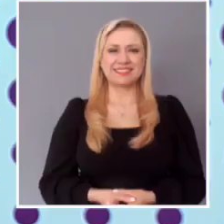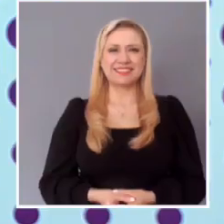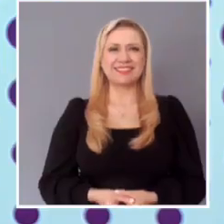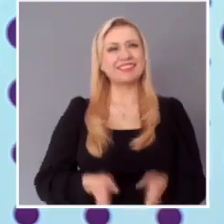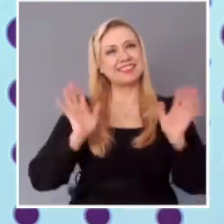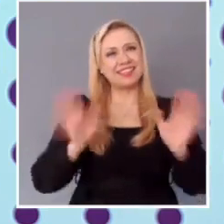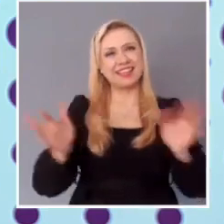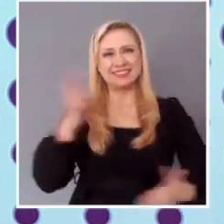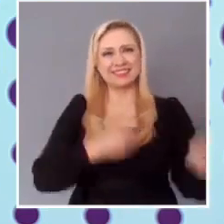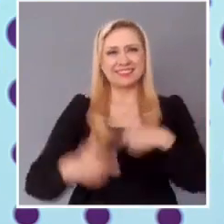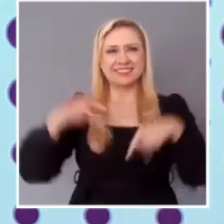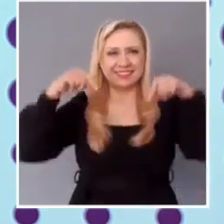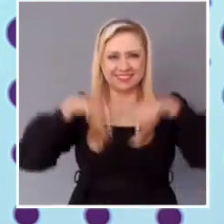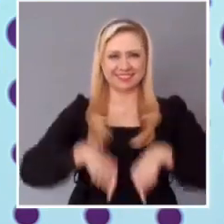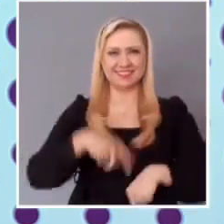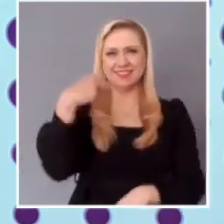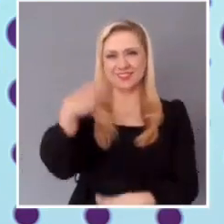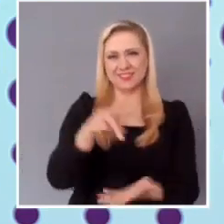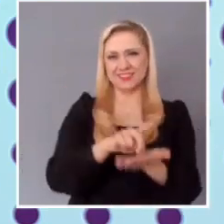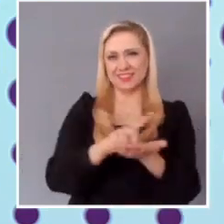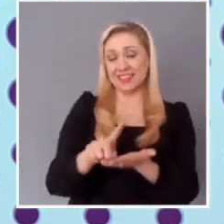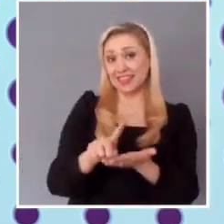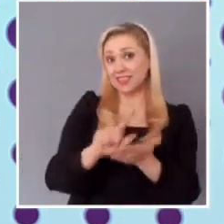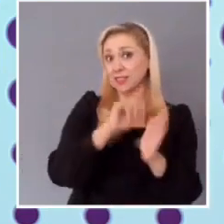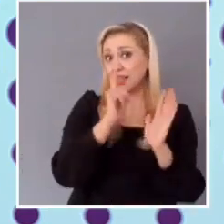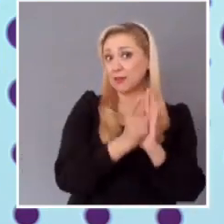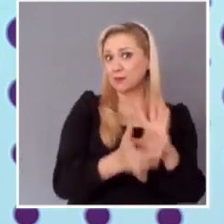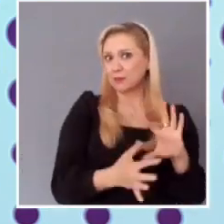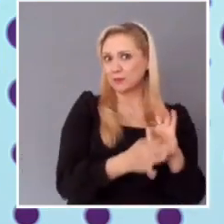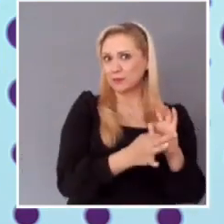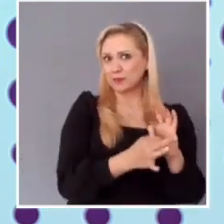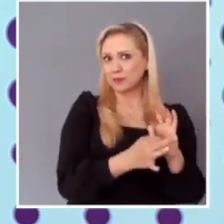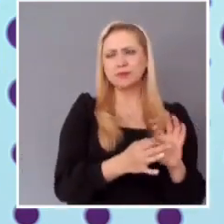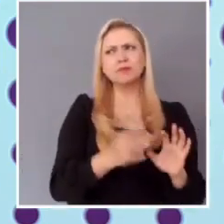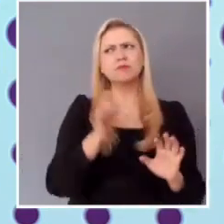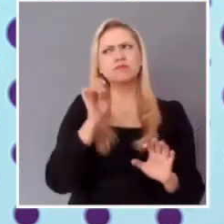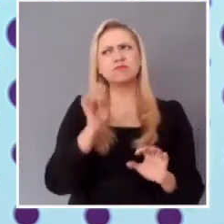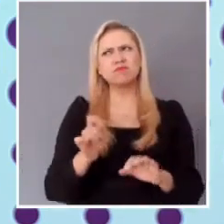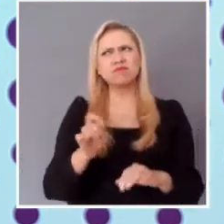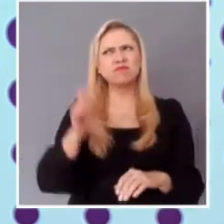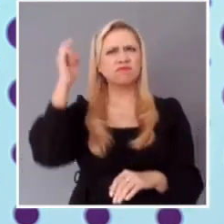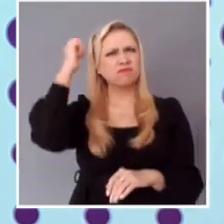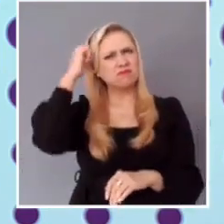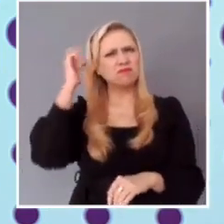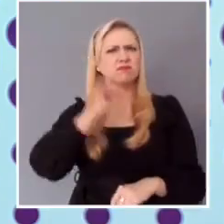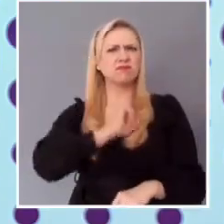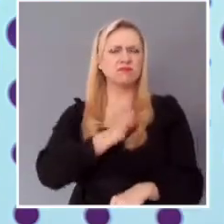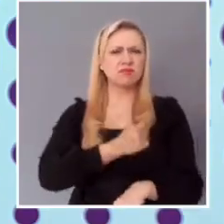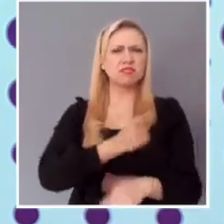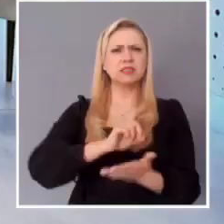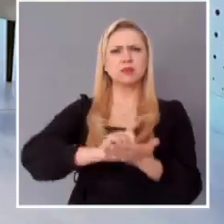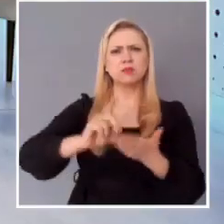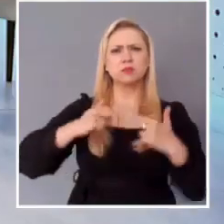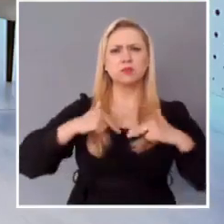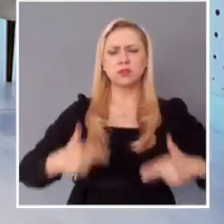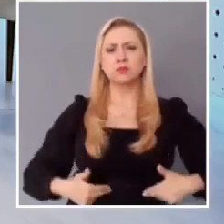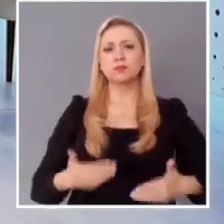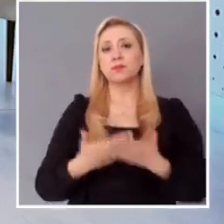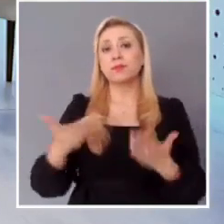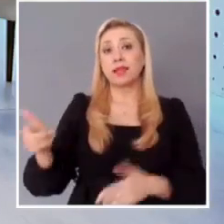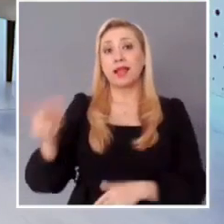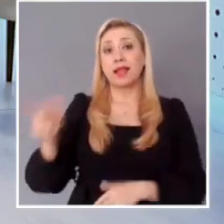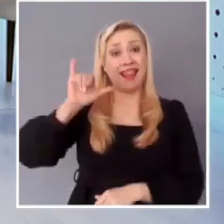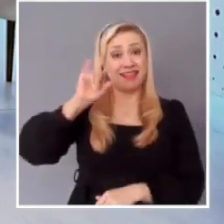Ya estamos de regreso en su programa Tus Derechos. Estamos platicando sobre salud mental y derechos humanos. Lisbeth, me gustaría retomar la conversación